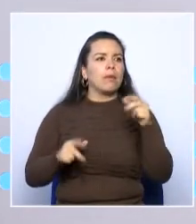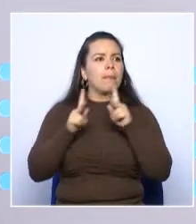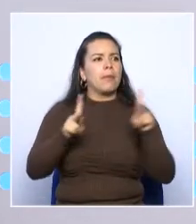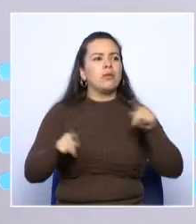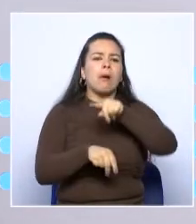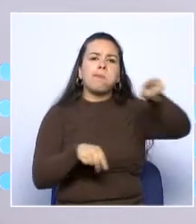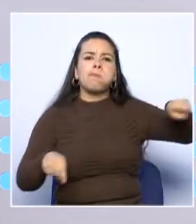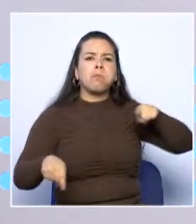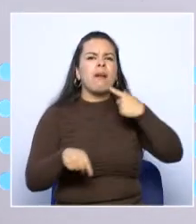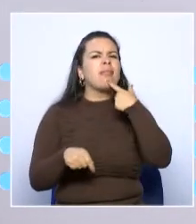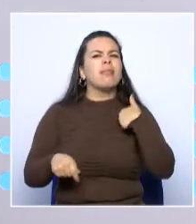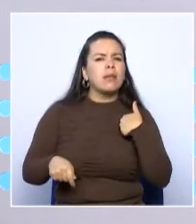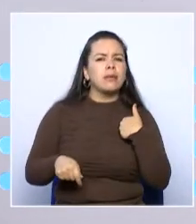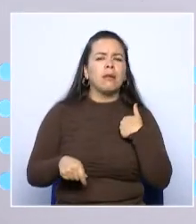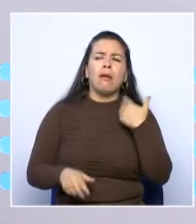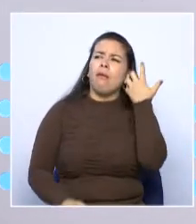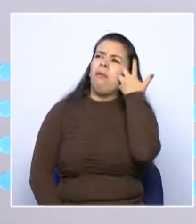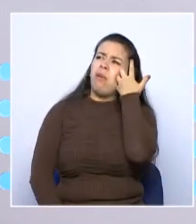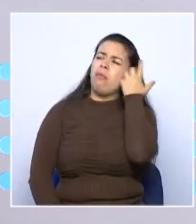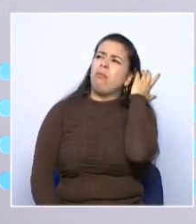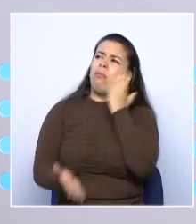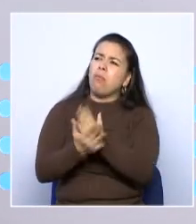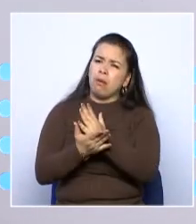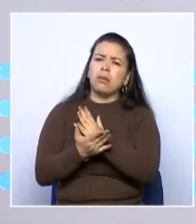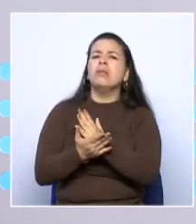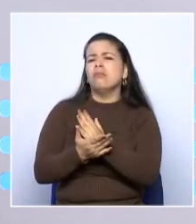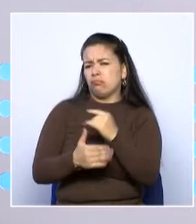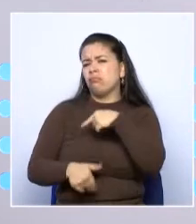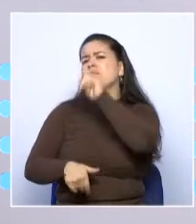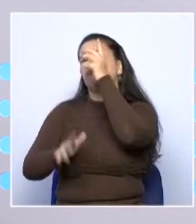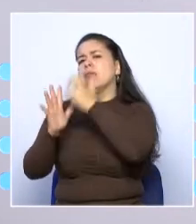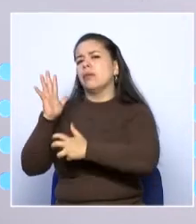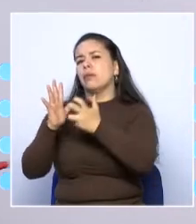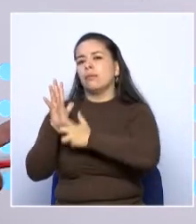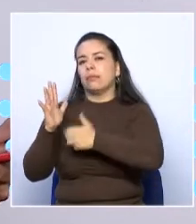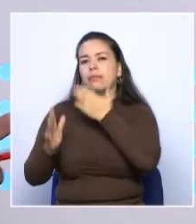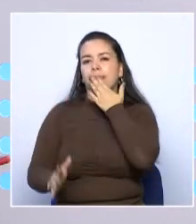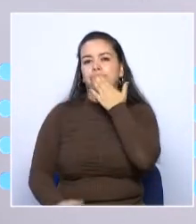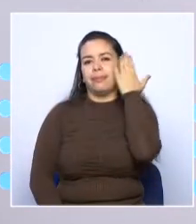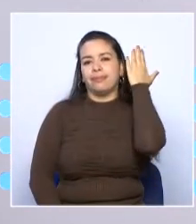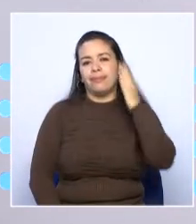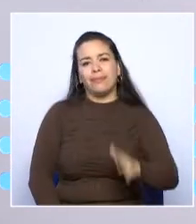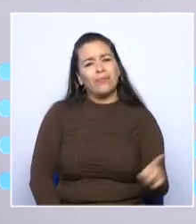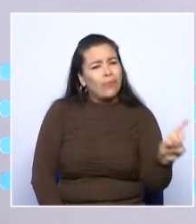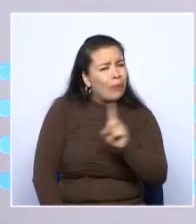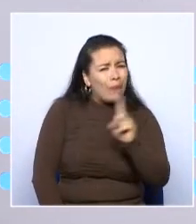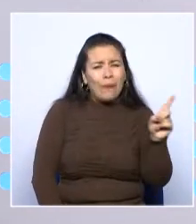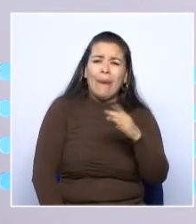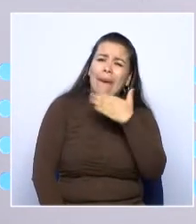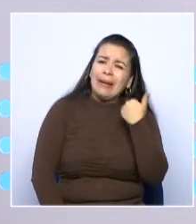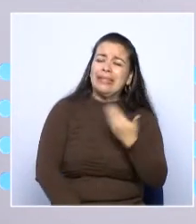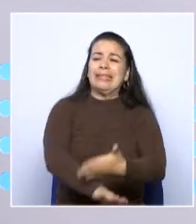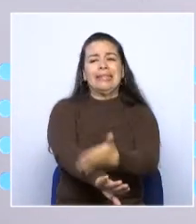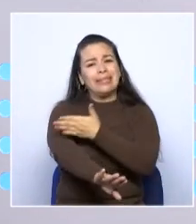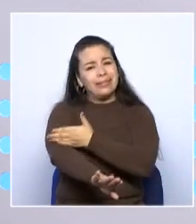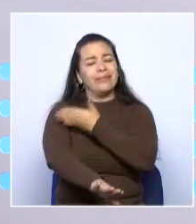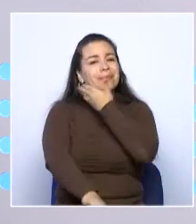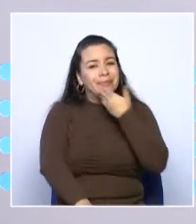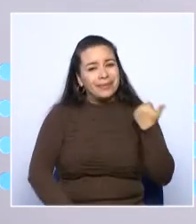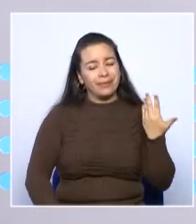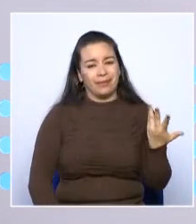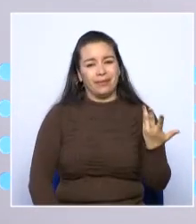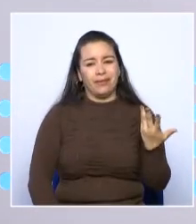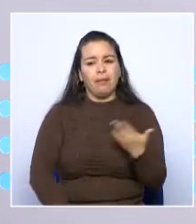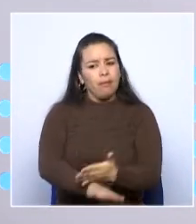como ya estoy enfermo, pues me voy a hacer los exámenes. Pues no esperen estar enfermos para hacerse un examen.